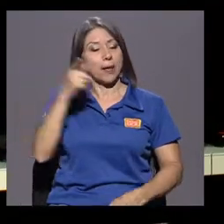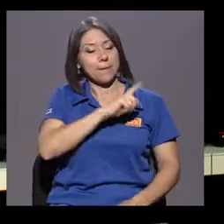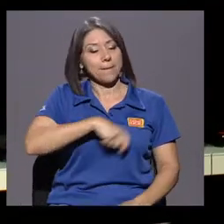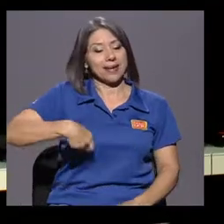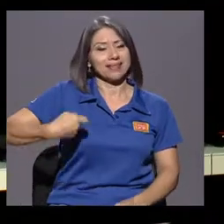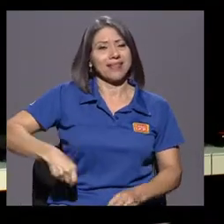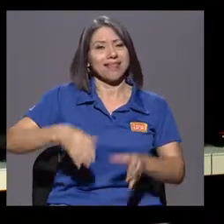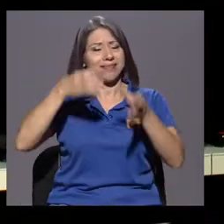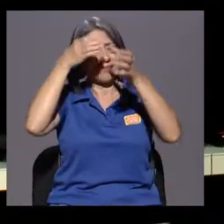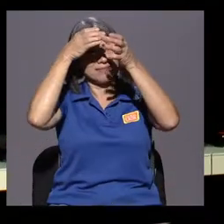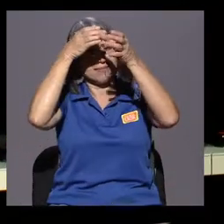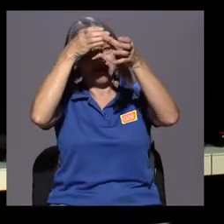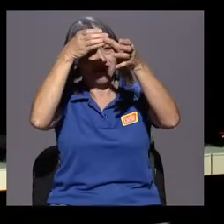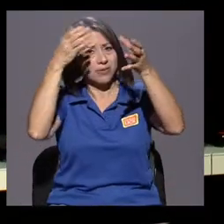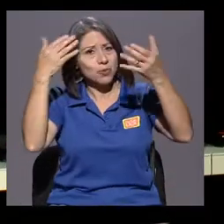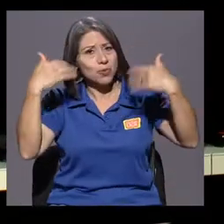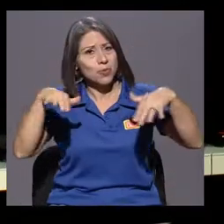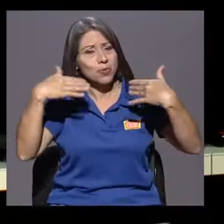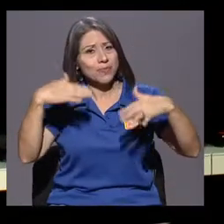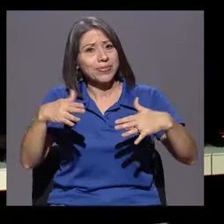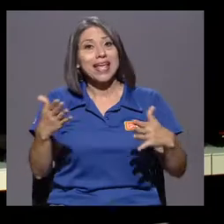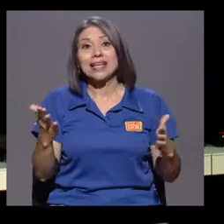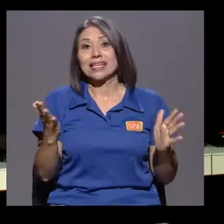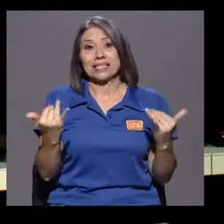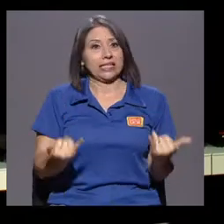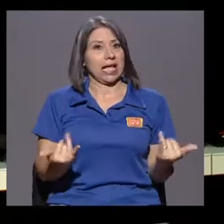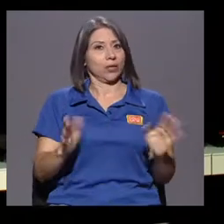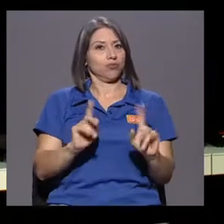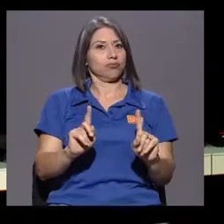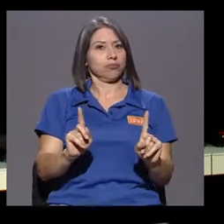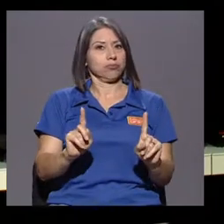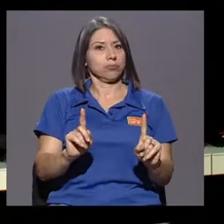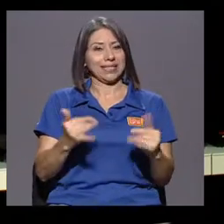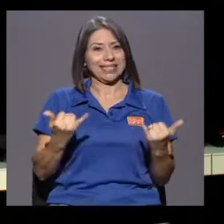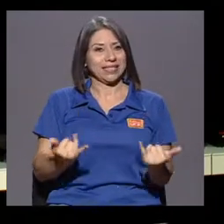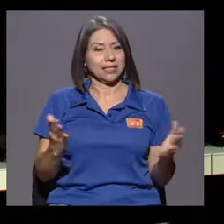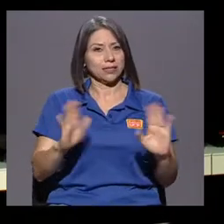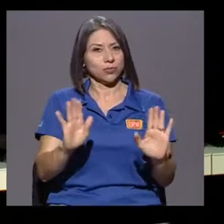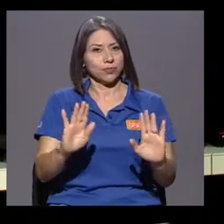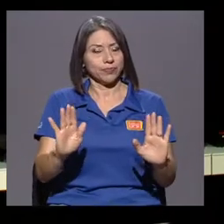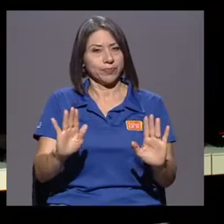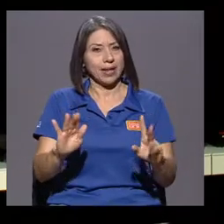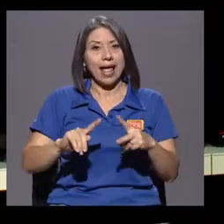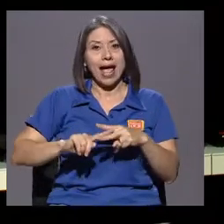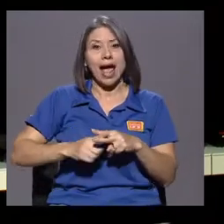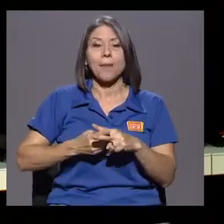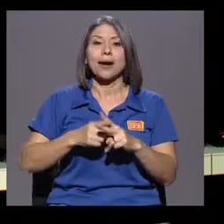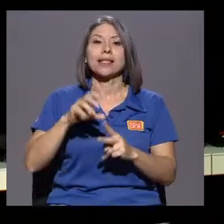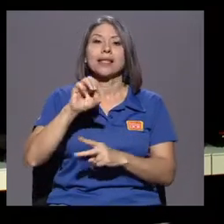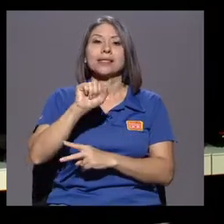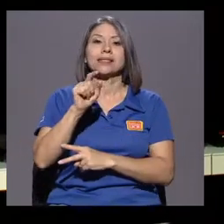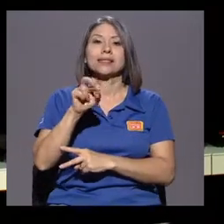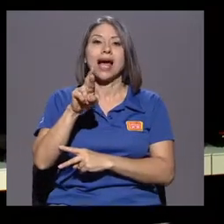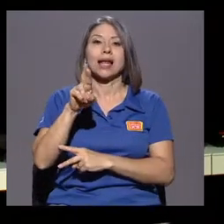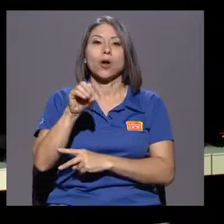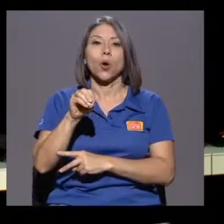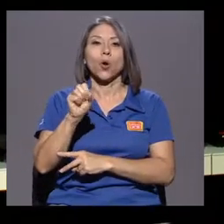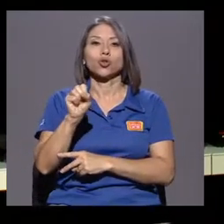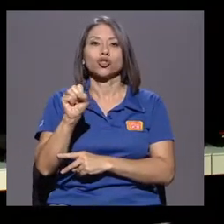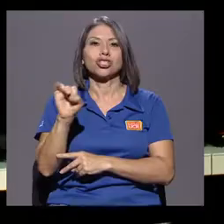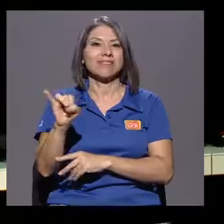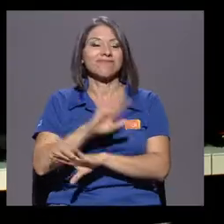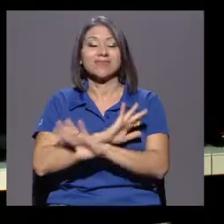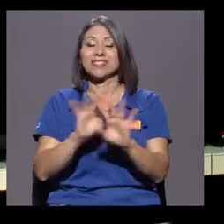ya no es el caso ya no es el caso a partir de sarkozy se realizaron para usar una palabra muy rica el far